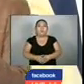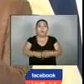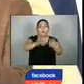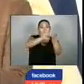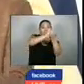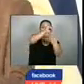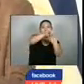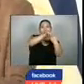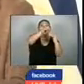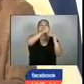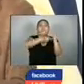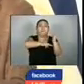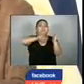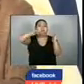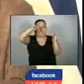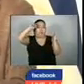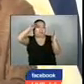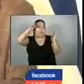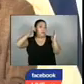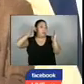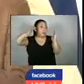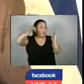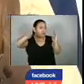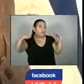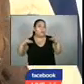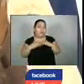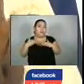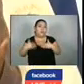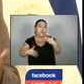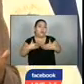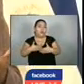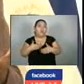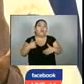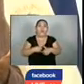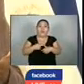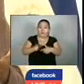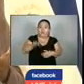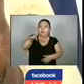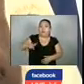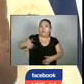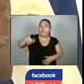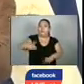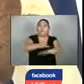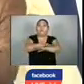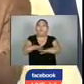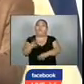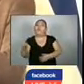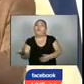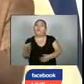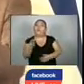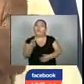proyección nos permite seguir en estas condiciones, vamos a cerrar el año con una cantidad que